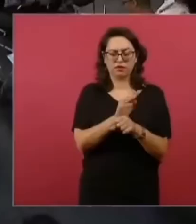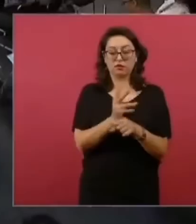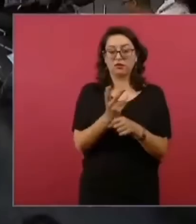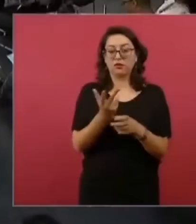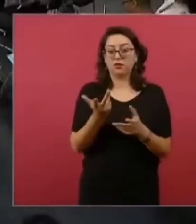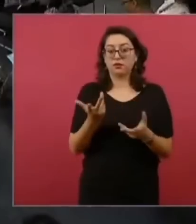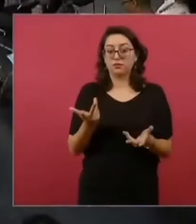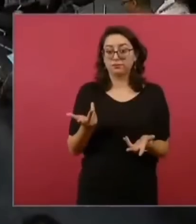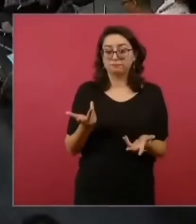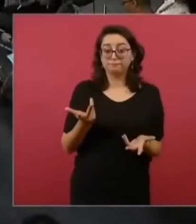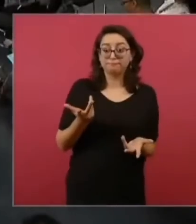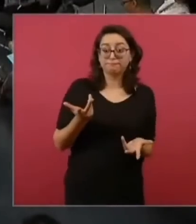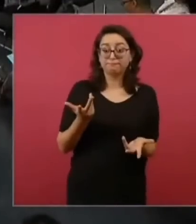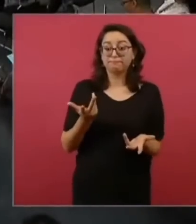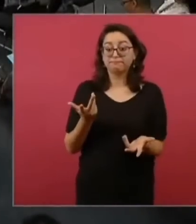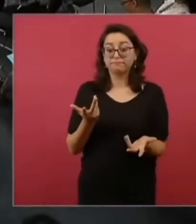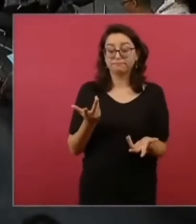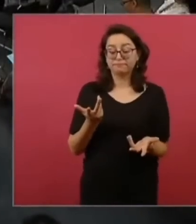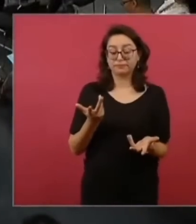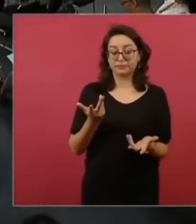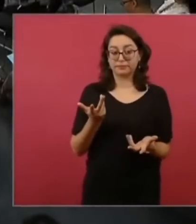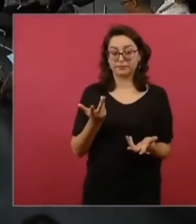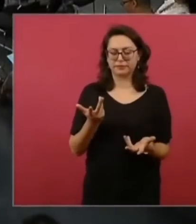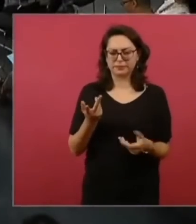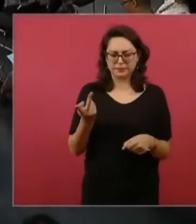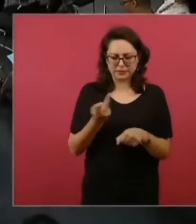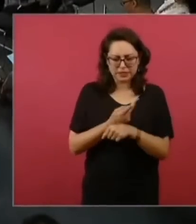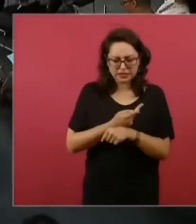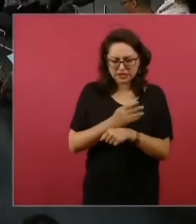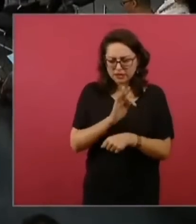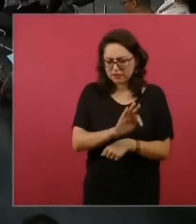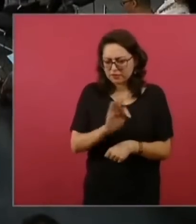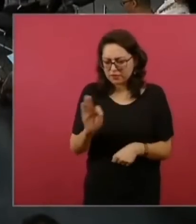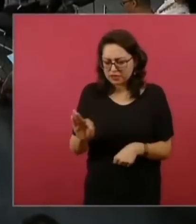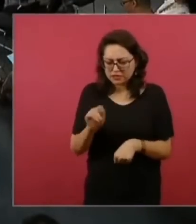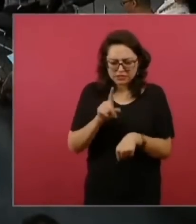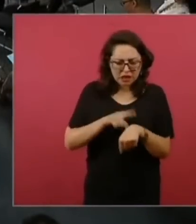pues que no coincidían los horarios y las fechas.